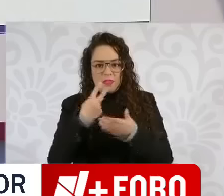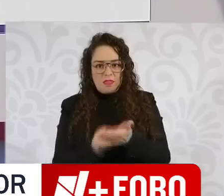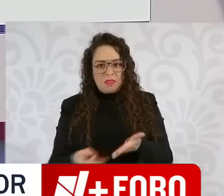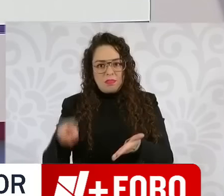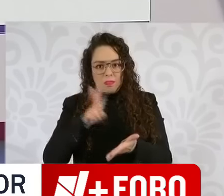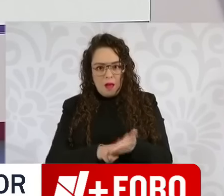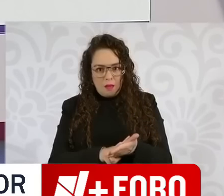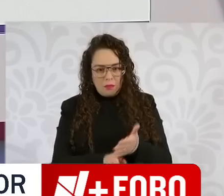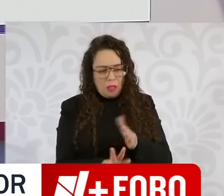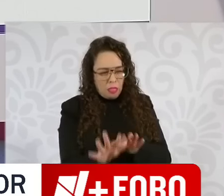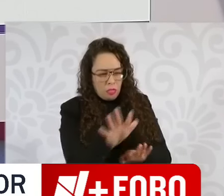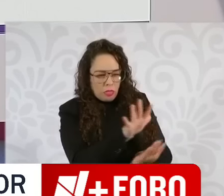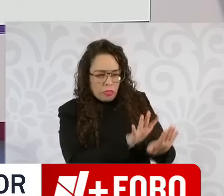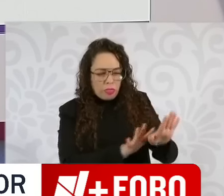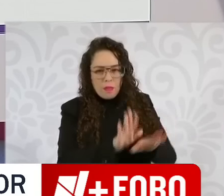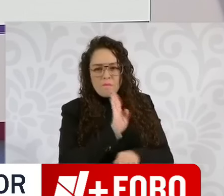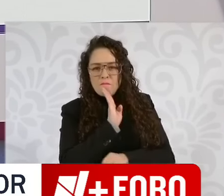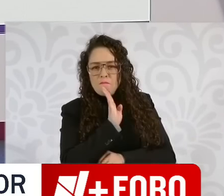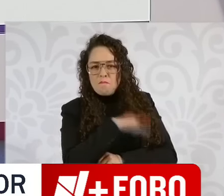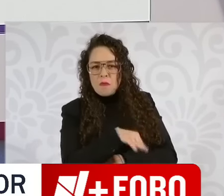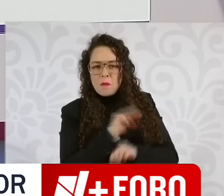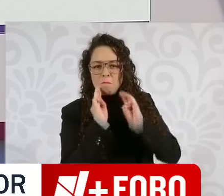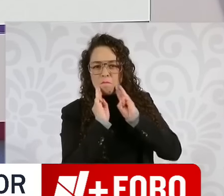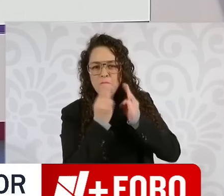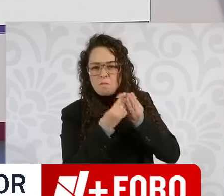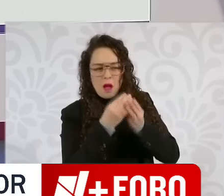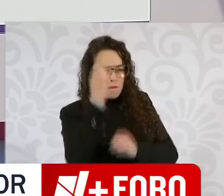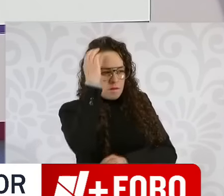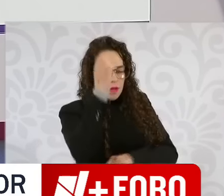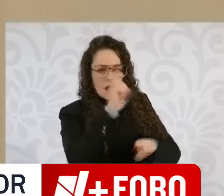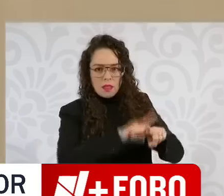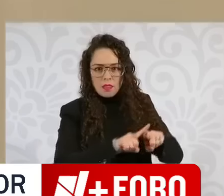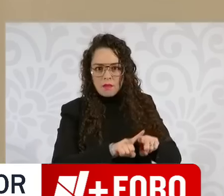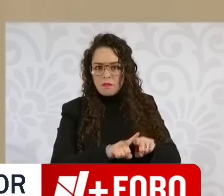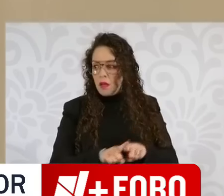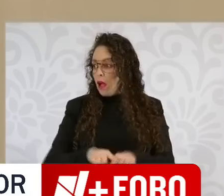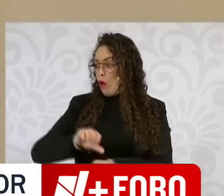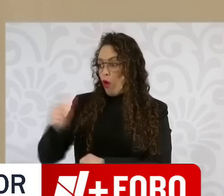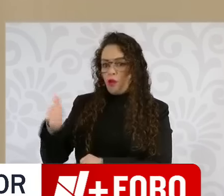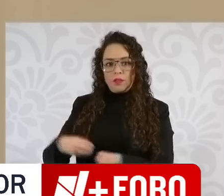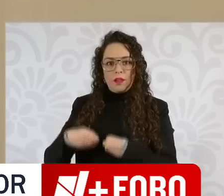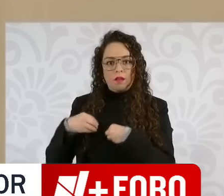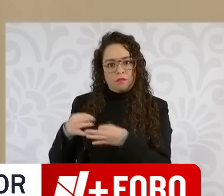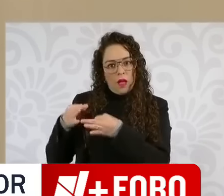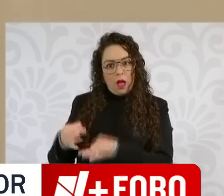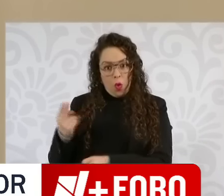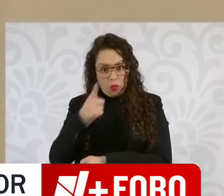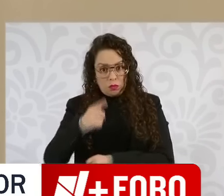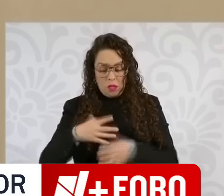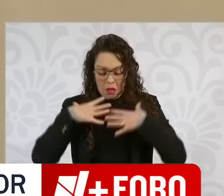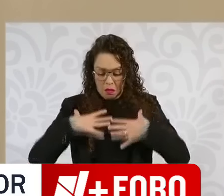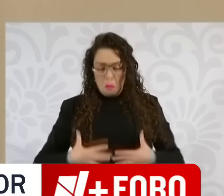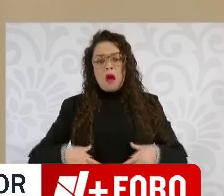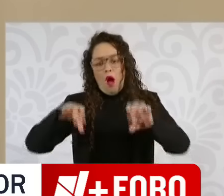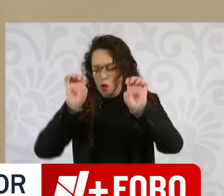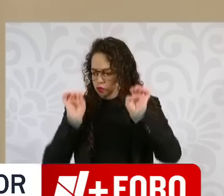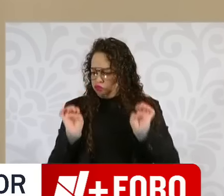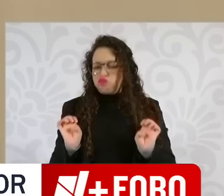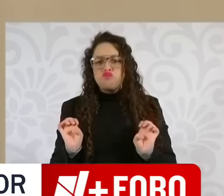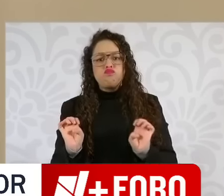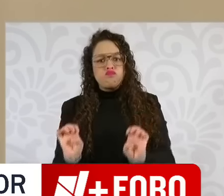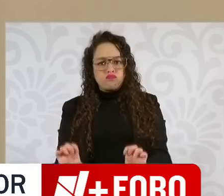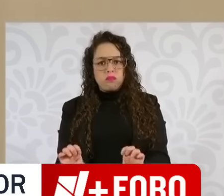resuelto si el INE debe atender las órdenes de jueces de suspender la planeación del proceso. Y ahora la doctora Sheinbaum lo que les dice es,